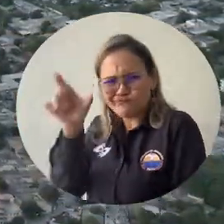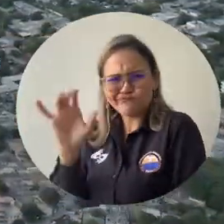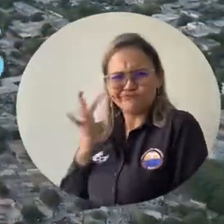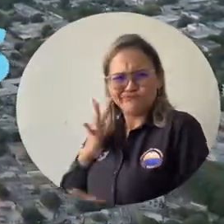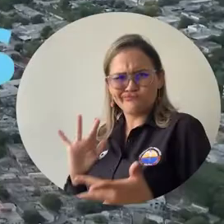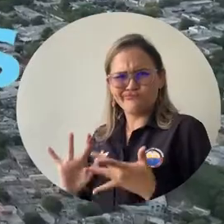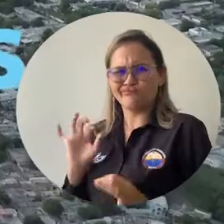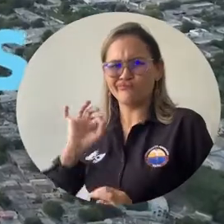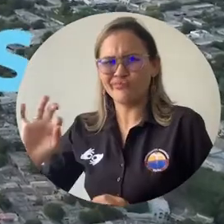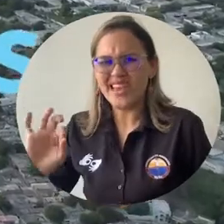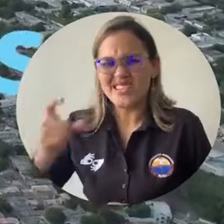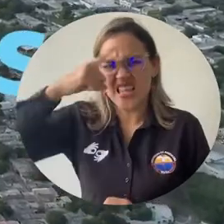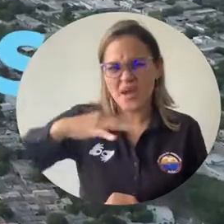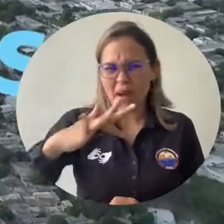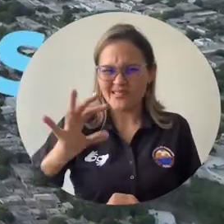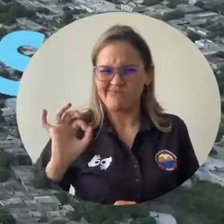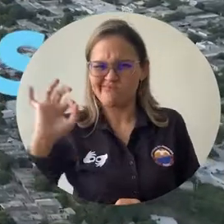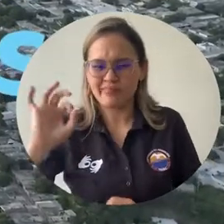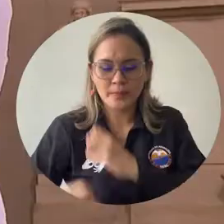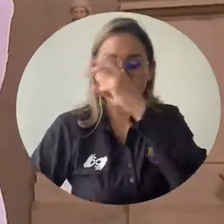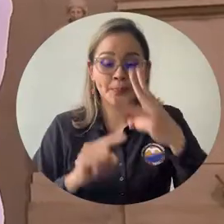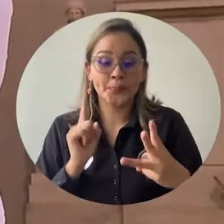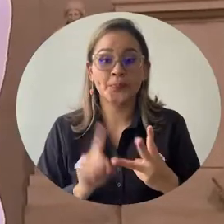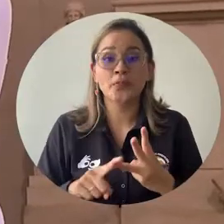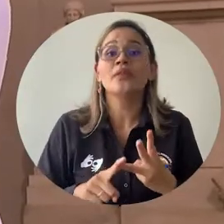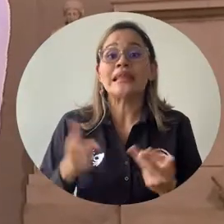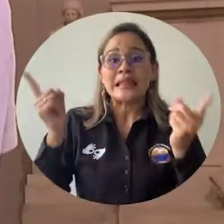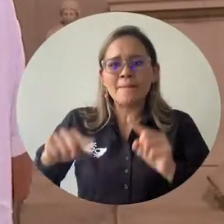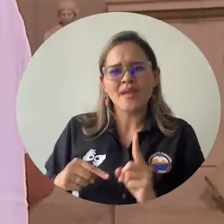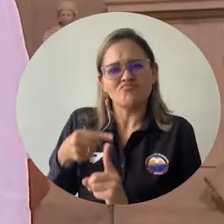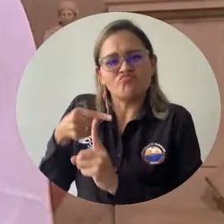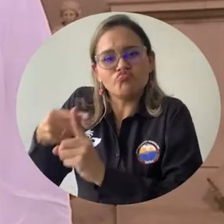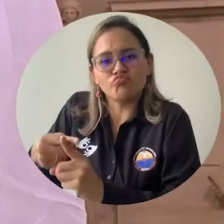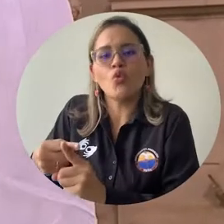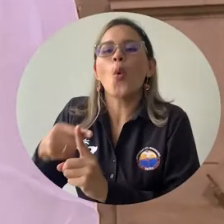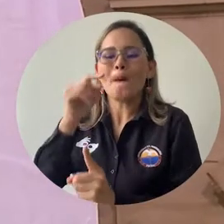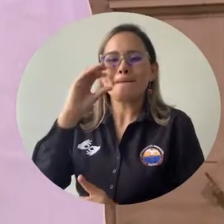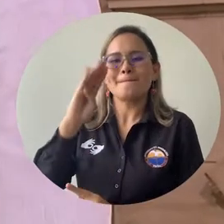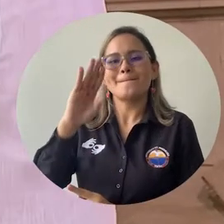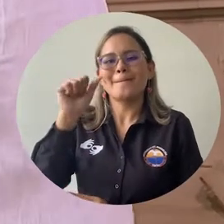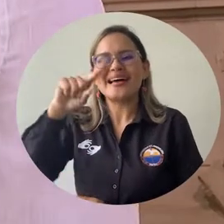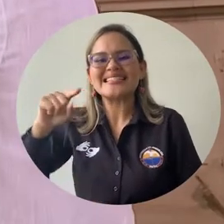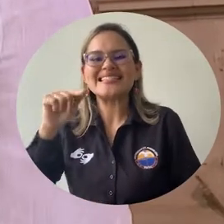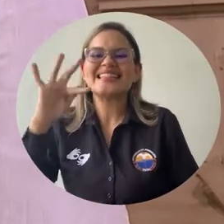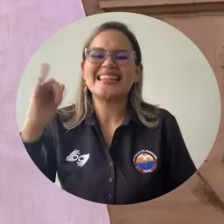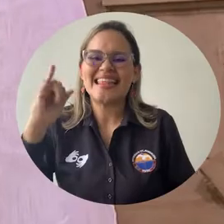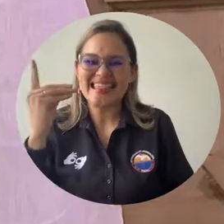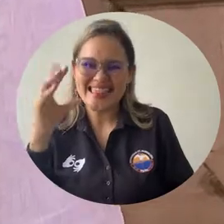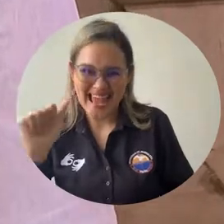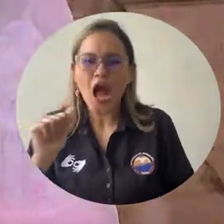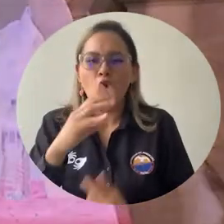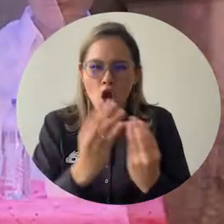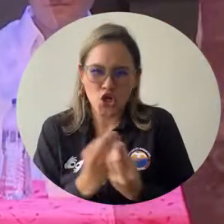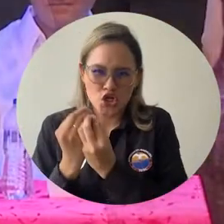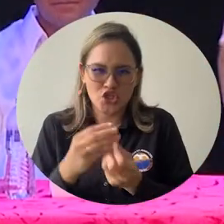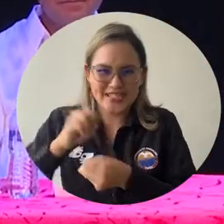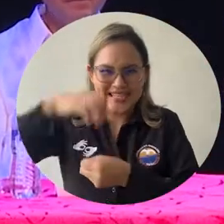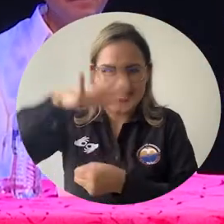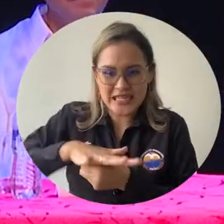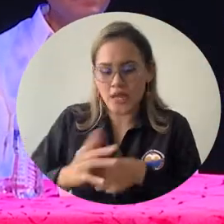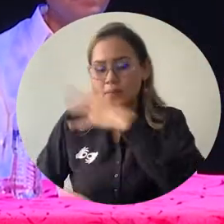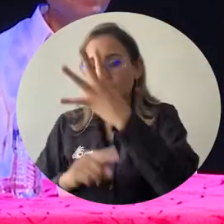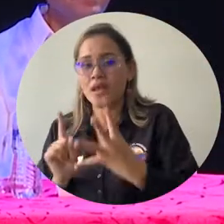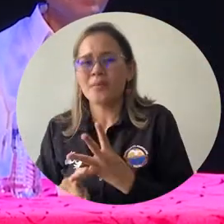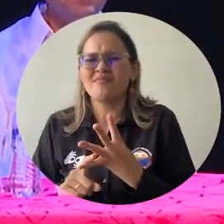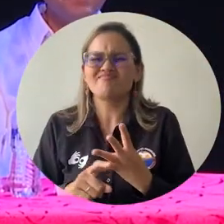encuesta de Percepción Ciudadana Santa Marta Cómo Vamos, la condecoración Gran Cruz de Bastidas del Consejo Distrital de Santa Marta, personaje del año según